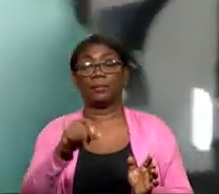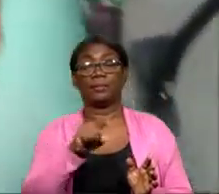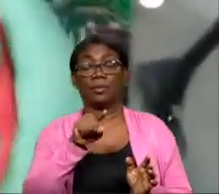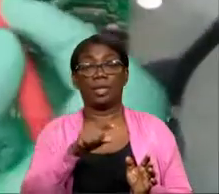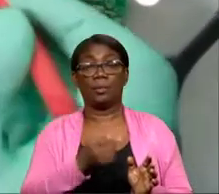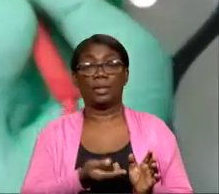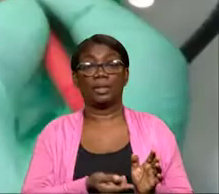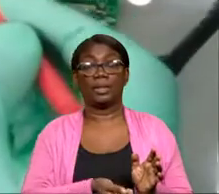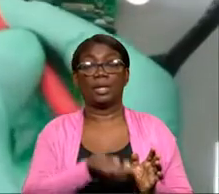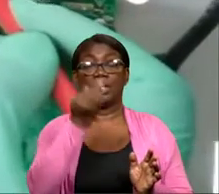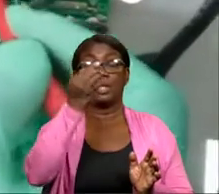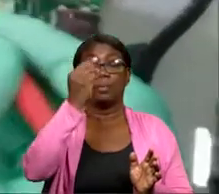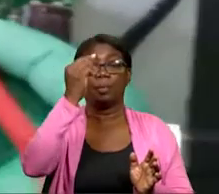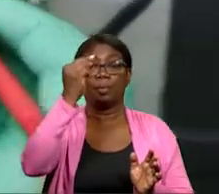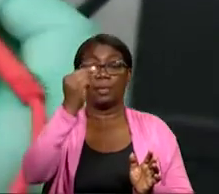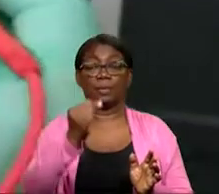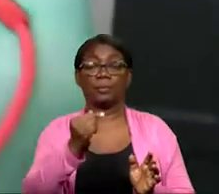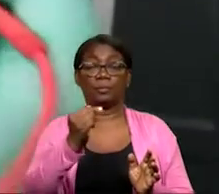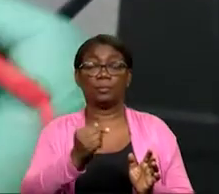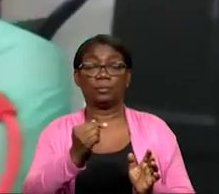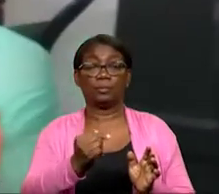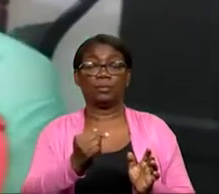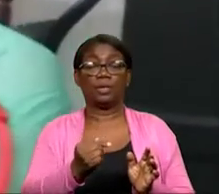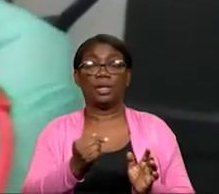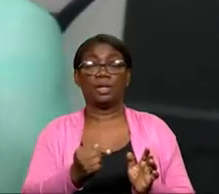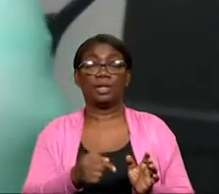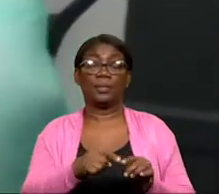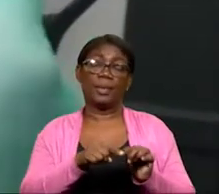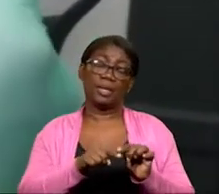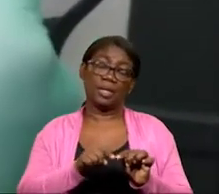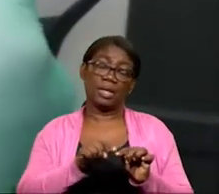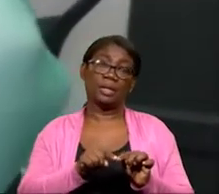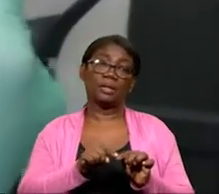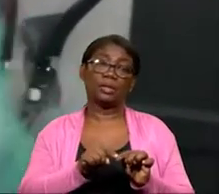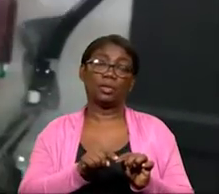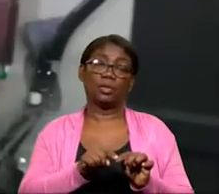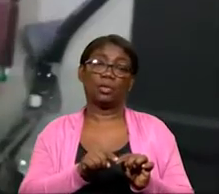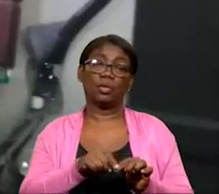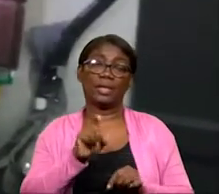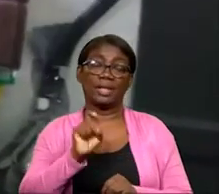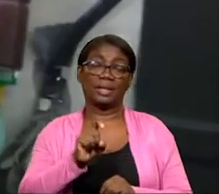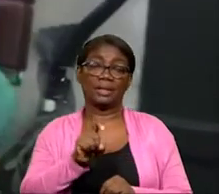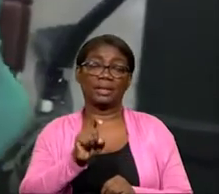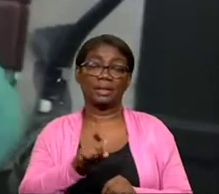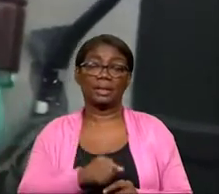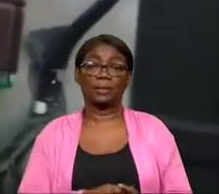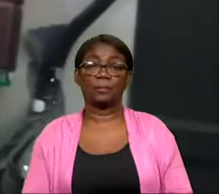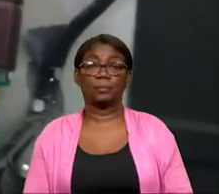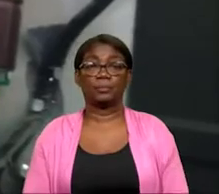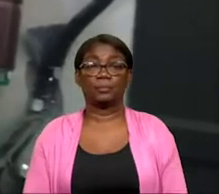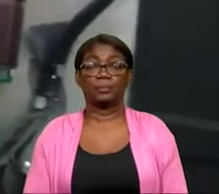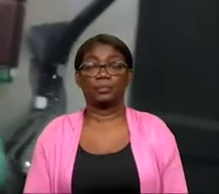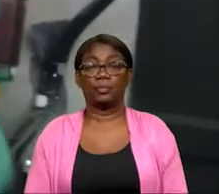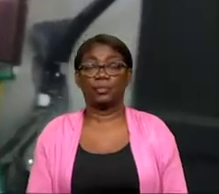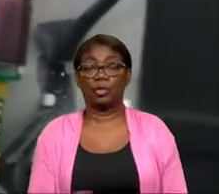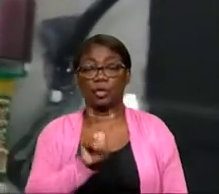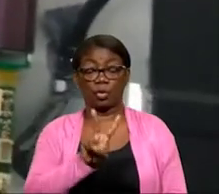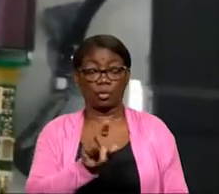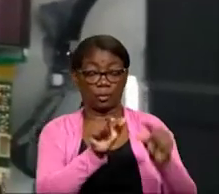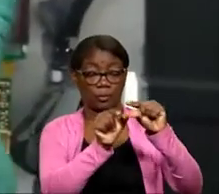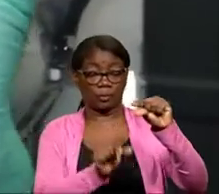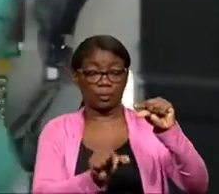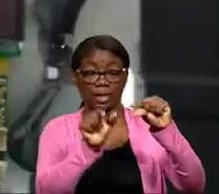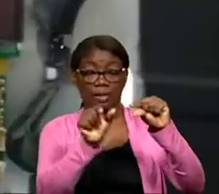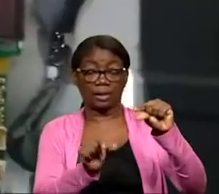alto y luego va a censar según el consumo que esté requiriendo los LED. En este caso tenemos 2 tiras de LED en